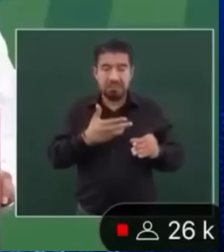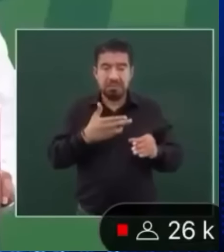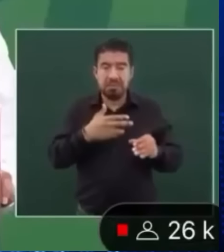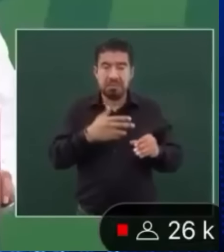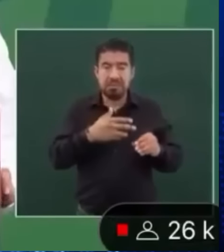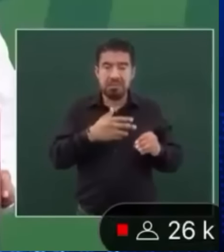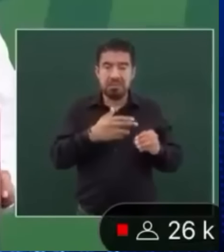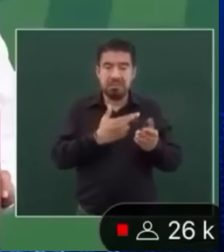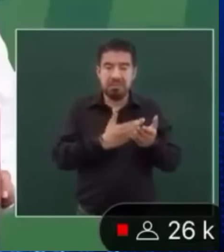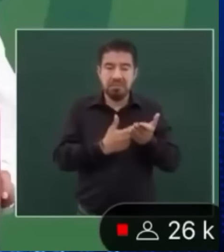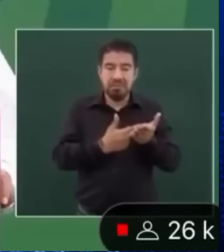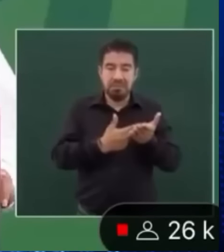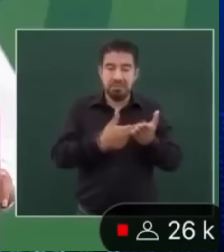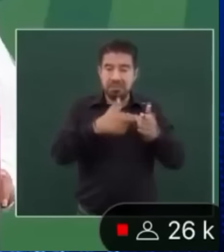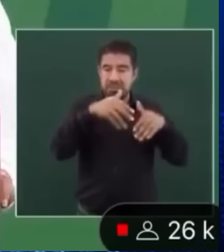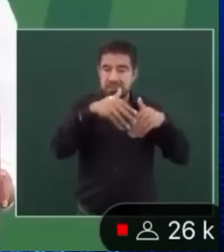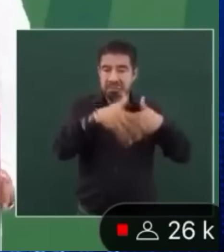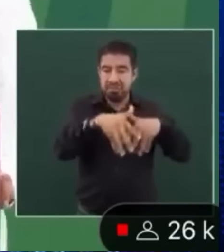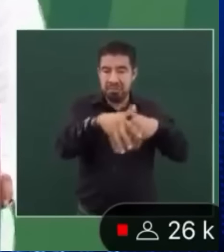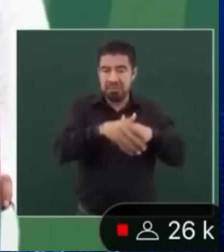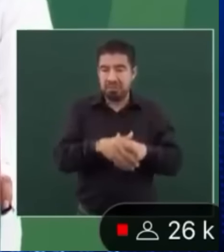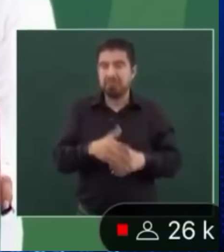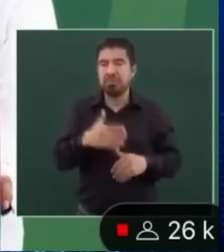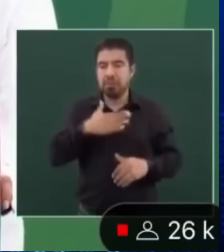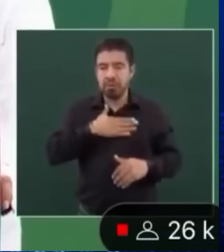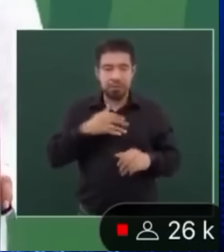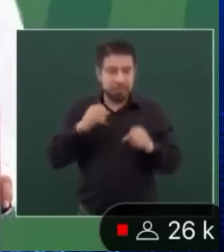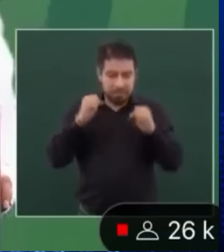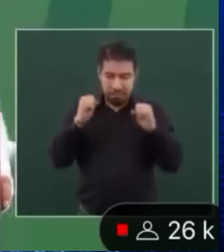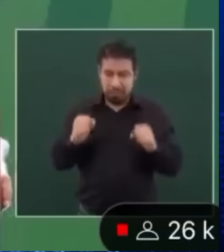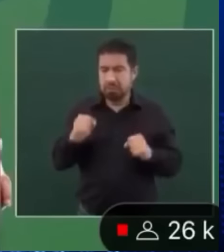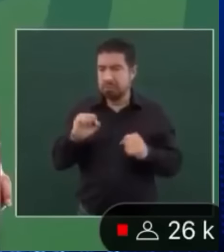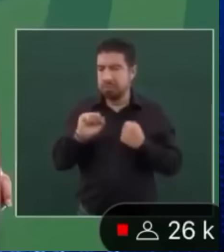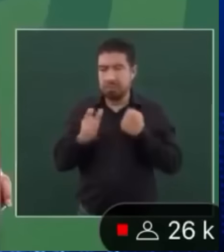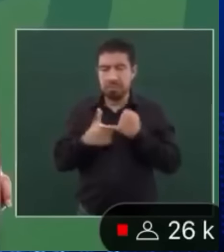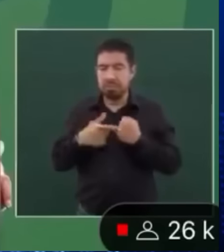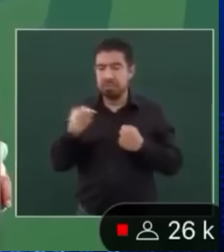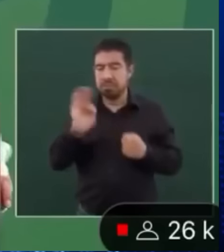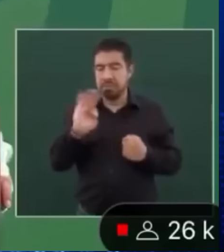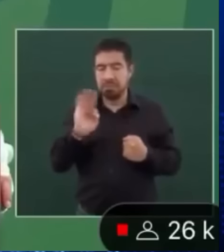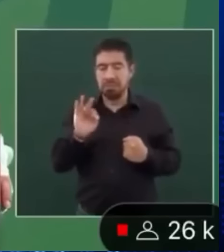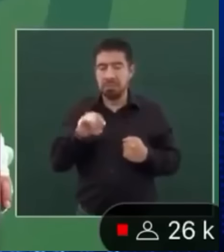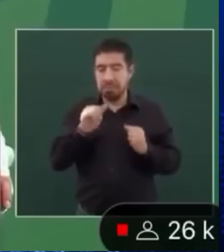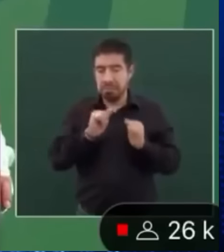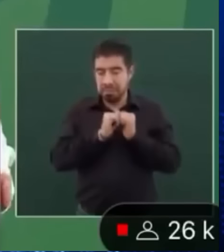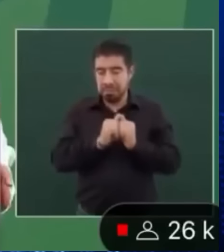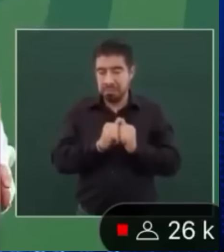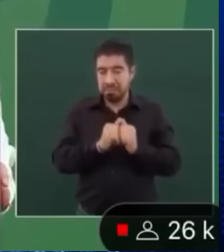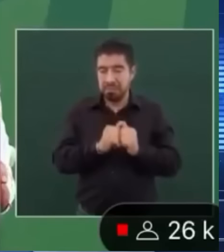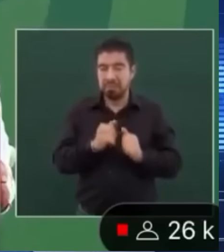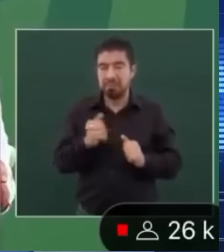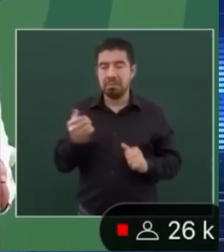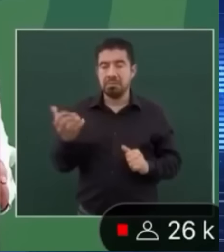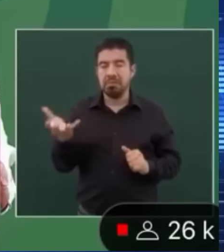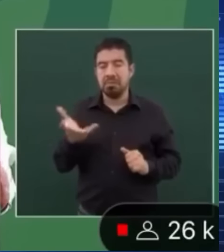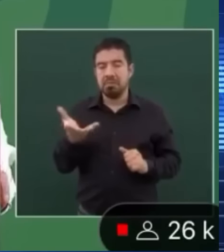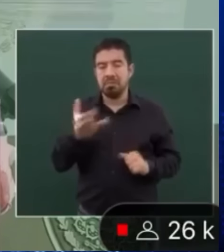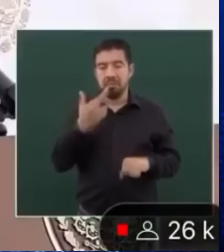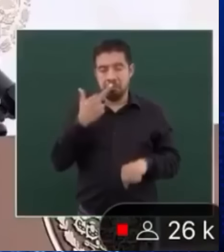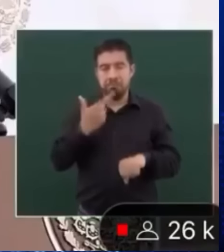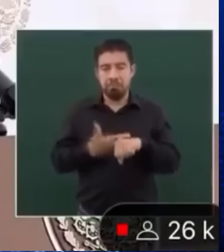pero también estoy seguro que si deciden quedarse van a actuar de manera muy responsable,